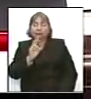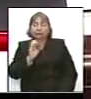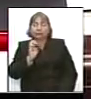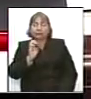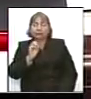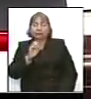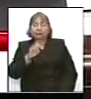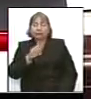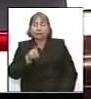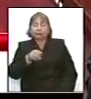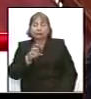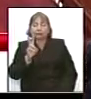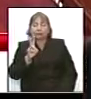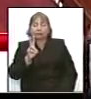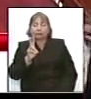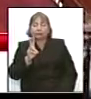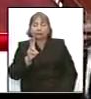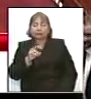Espinosa, verde.